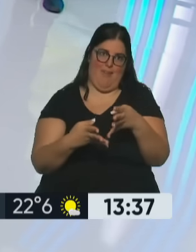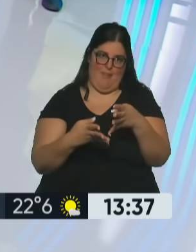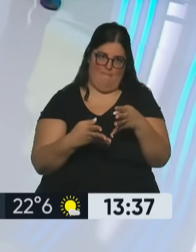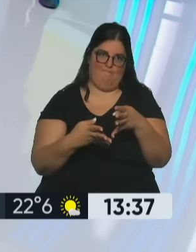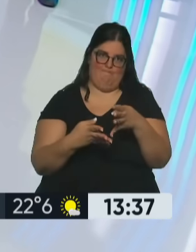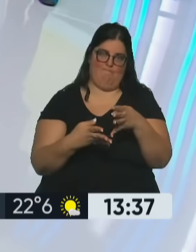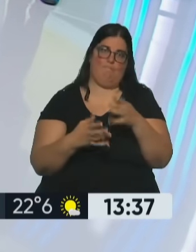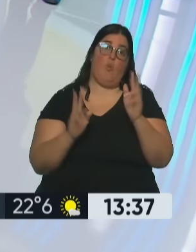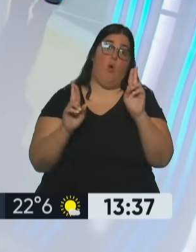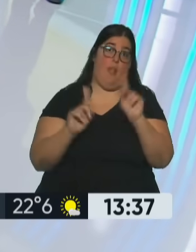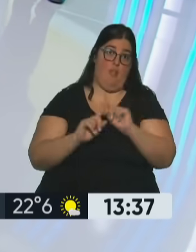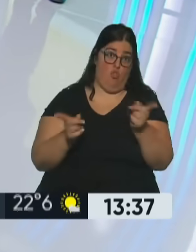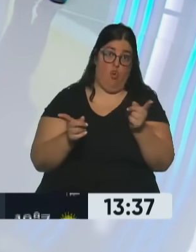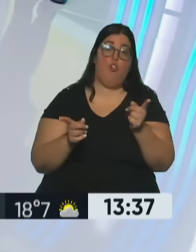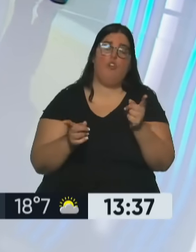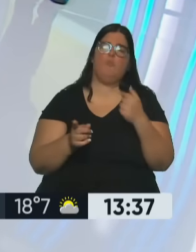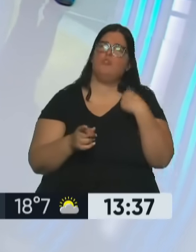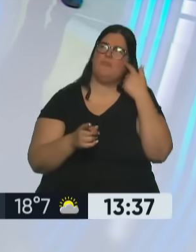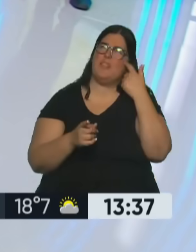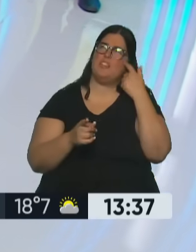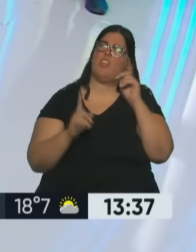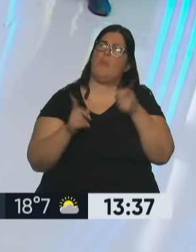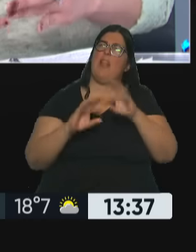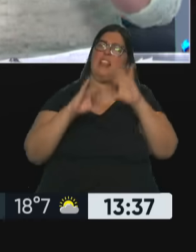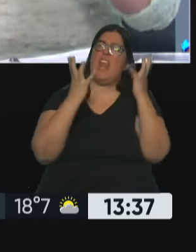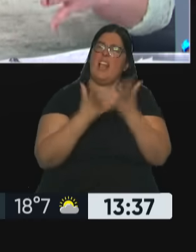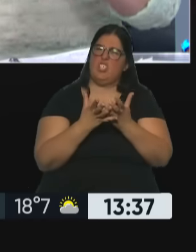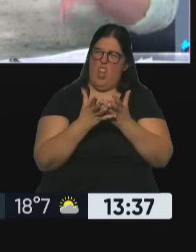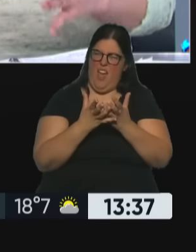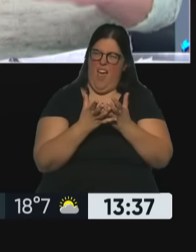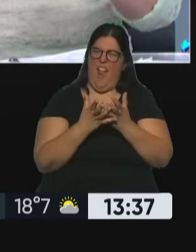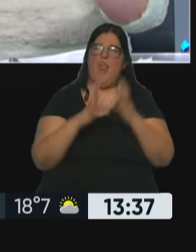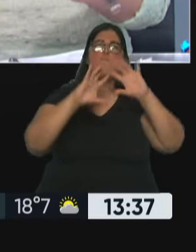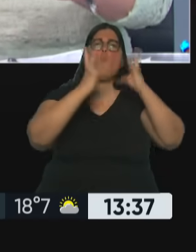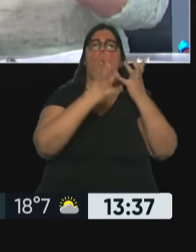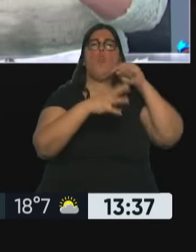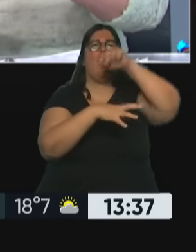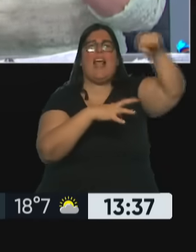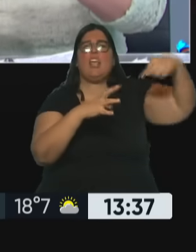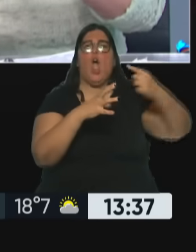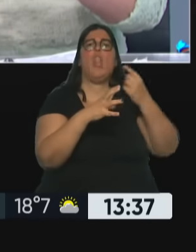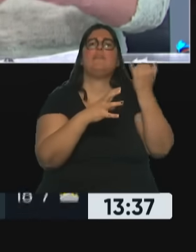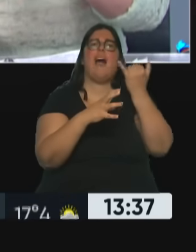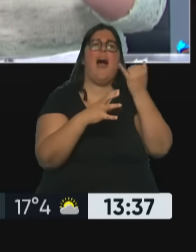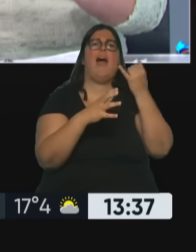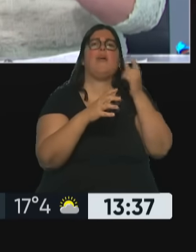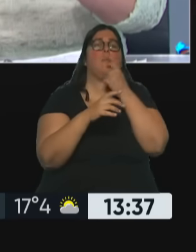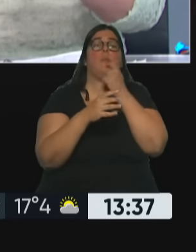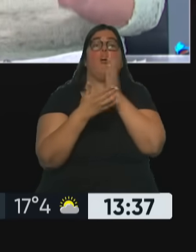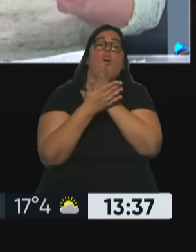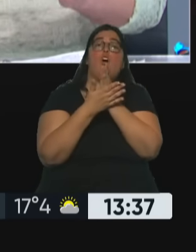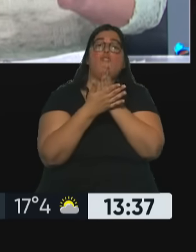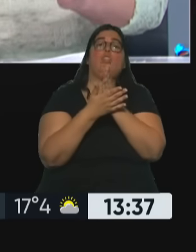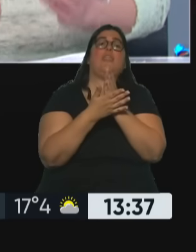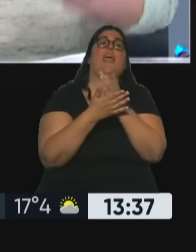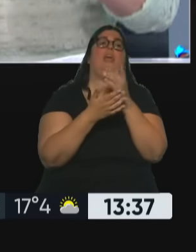que la asocio yo con una cuestión también internacional que está pasando en diversas regiones del mundo, como conflictos por las fronteras en la formación de los